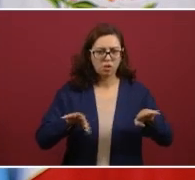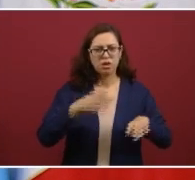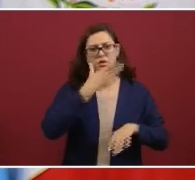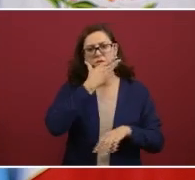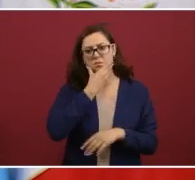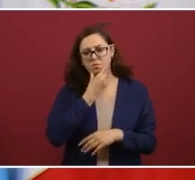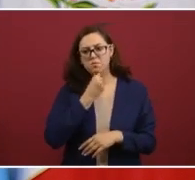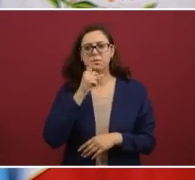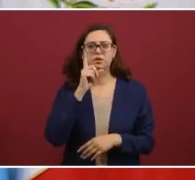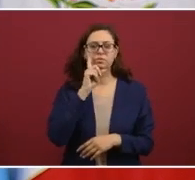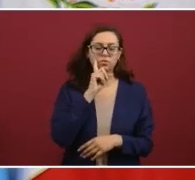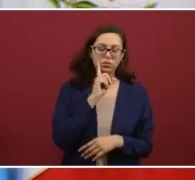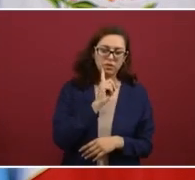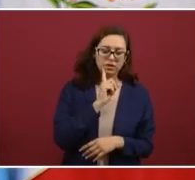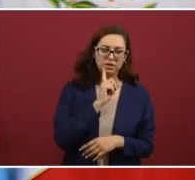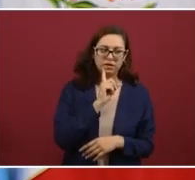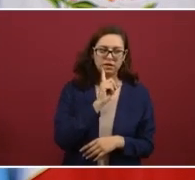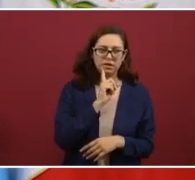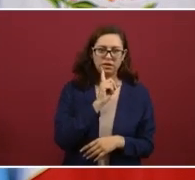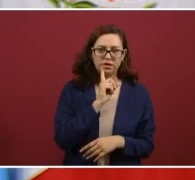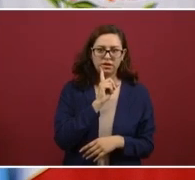mujeres y de hombres,